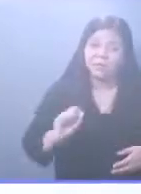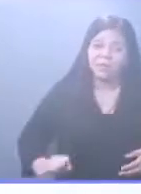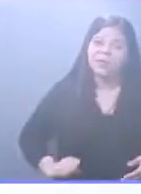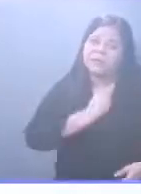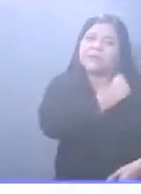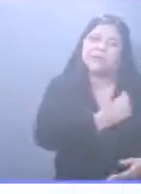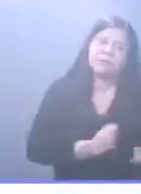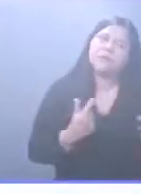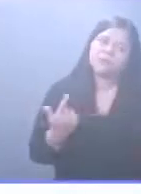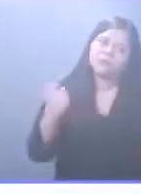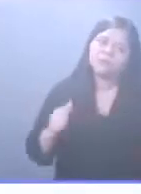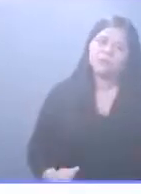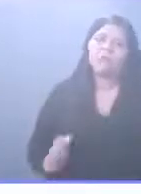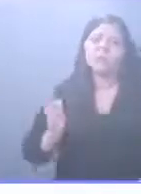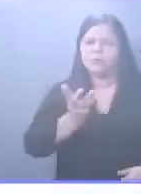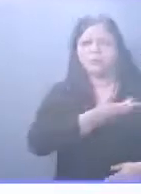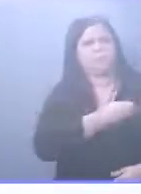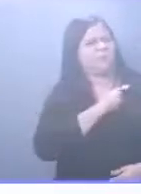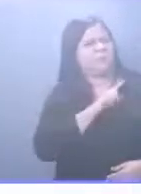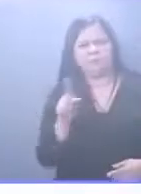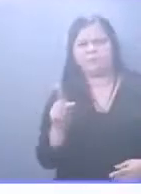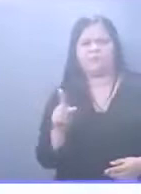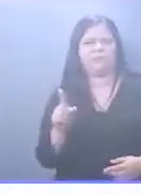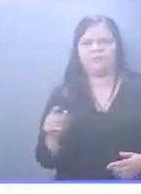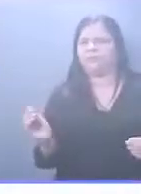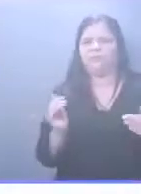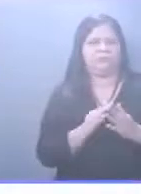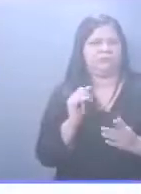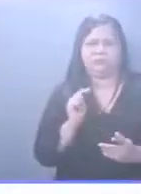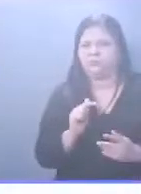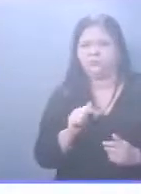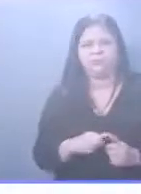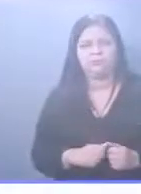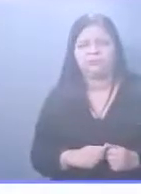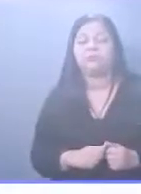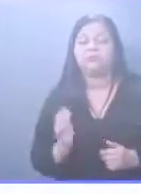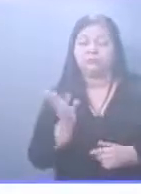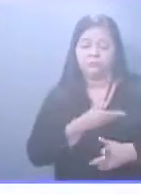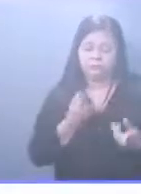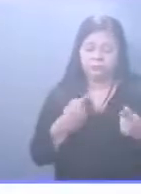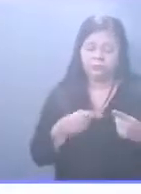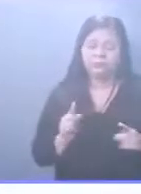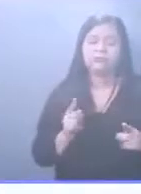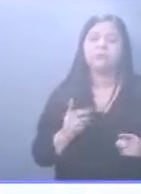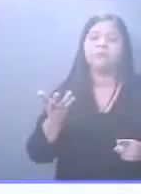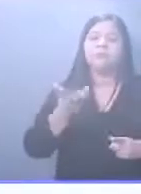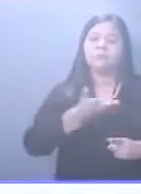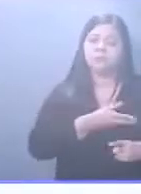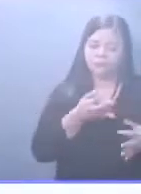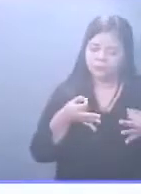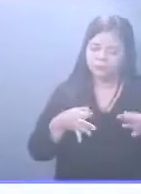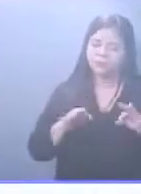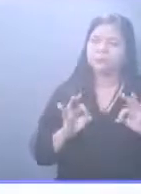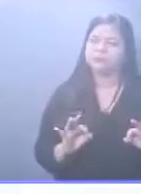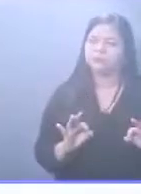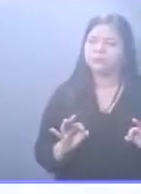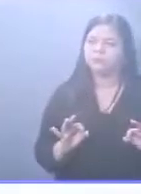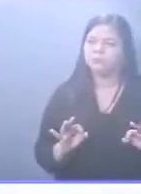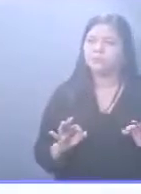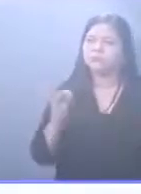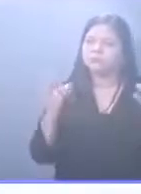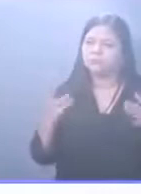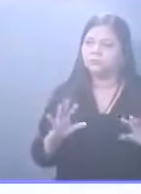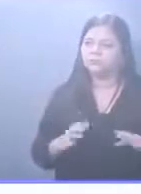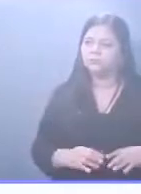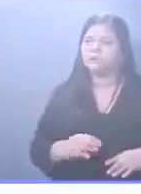Salvador. Nosotros no vamos a caer en eso, presidente. Seguiremos con nuestro estilo, que ha sido